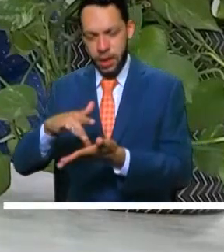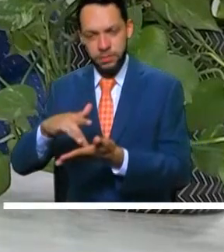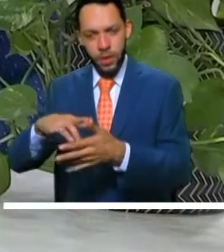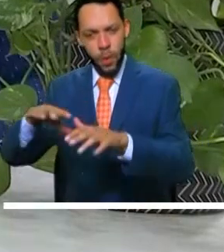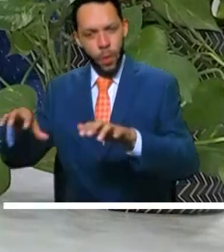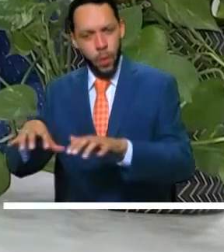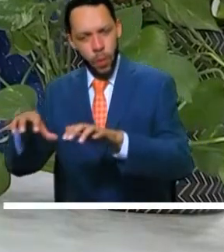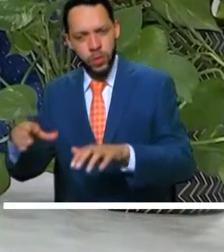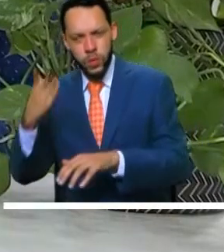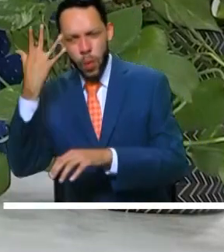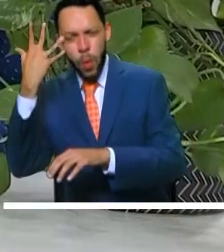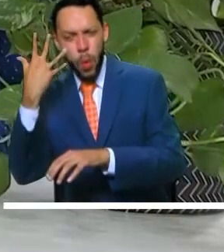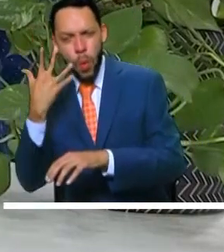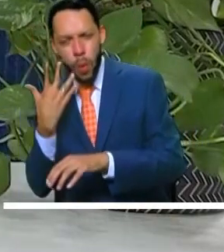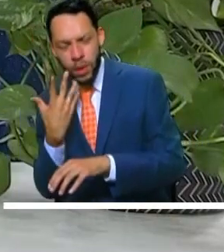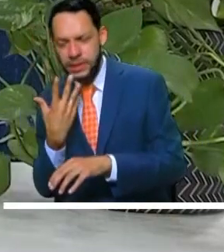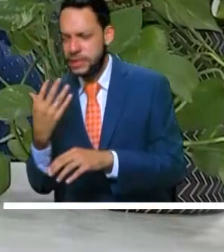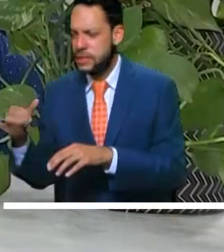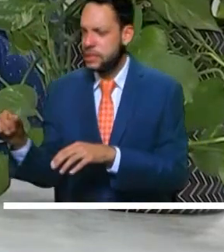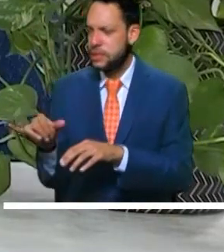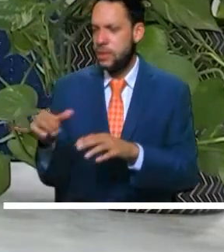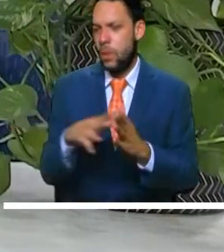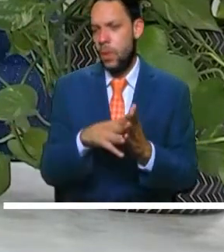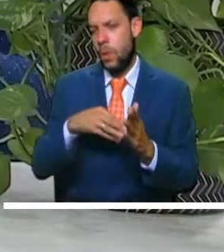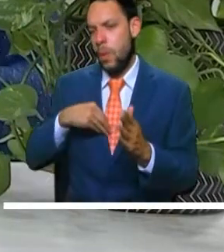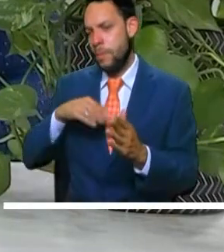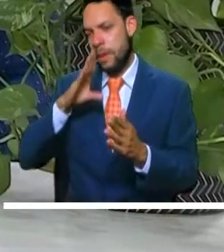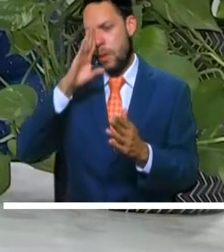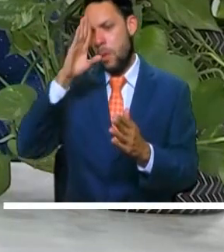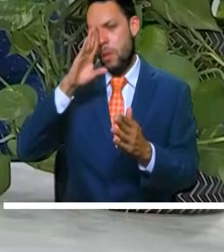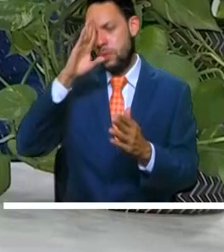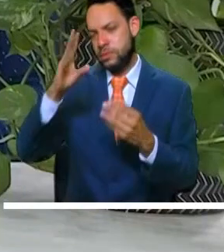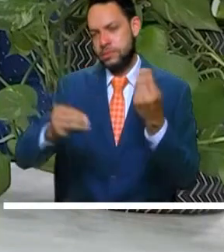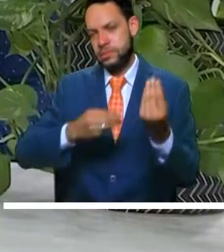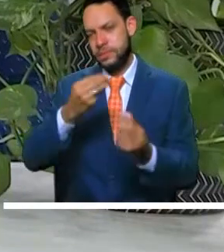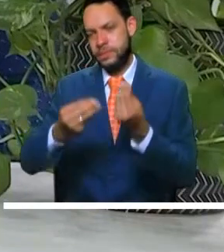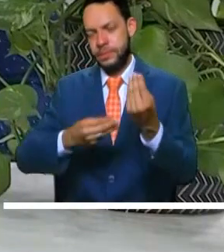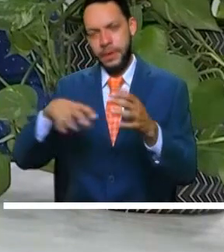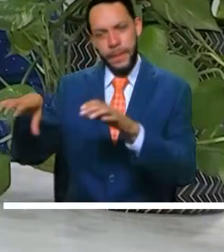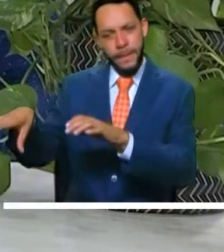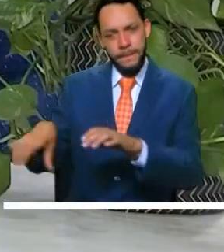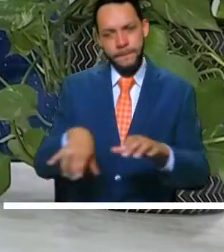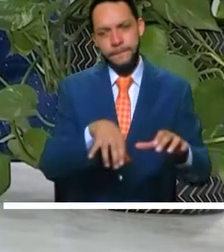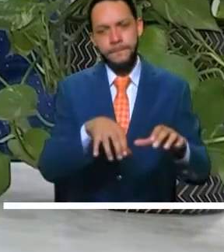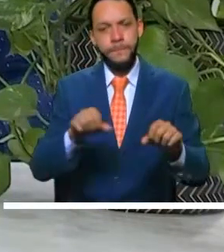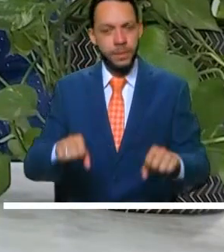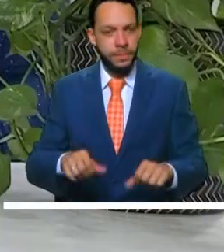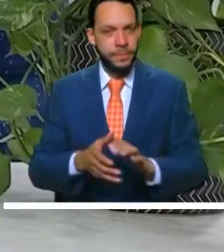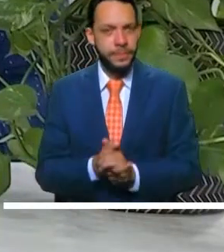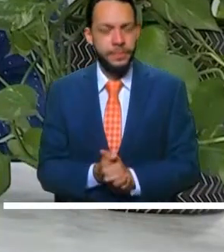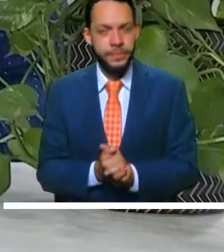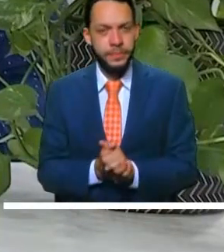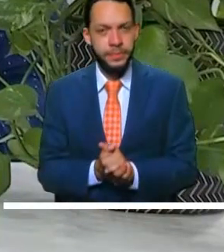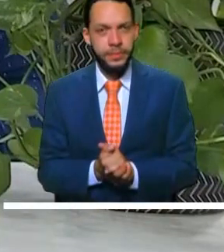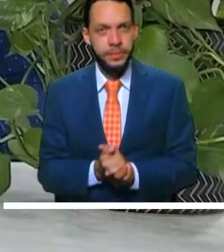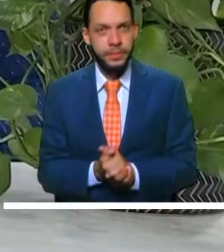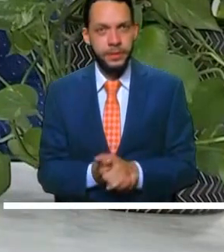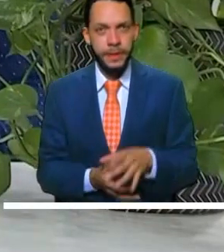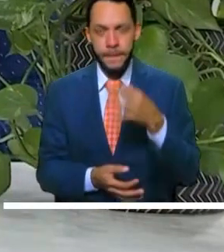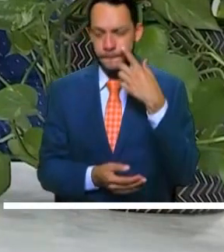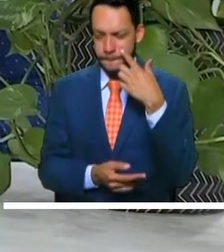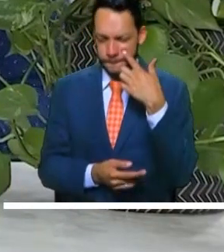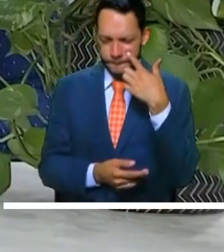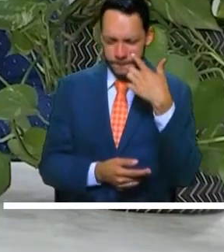real, puedas conservar los hábitos que aprendiste durante esta visita. Bueno, uno de los